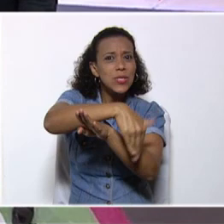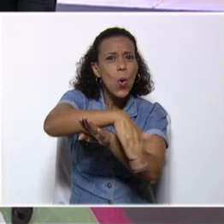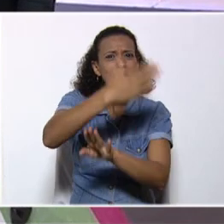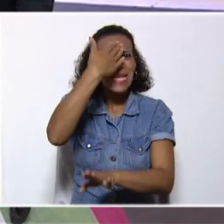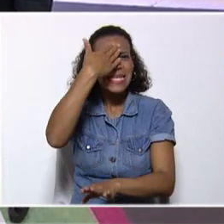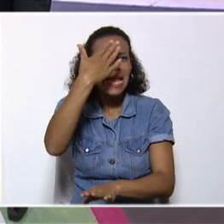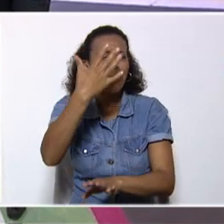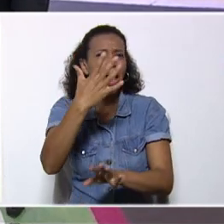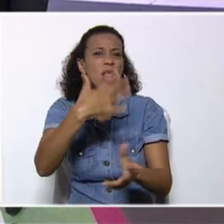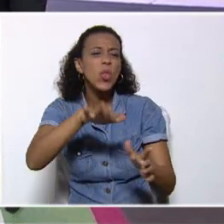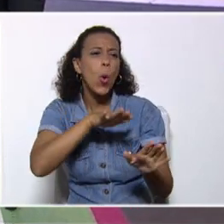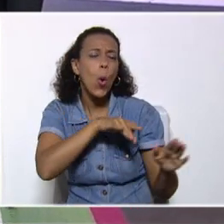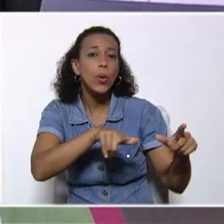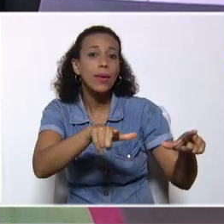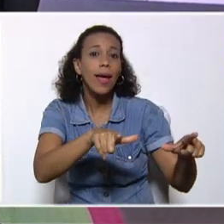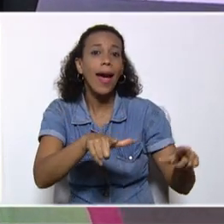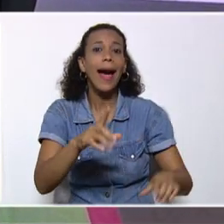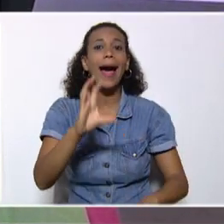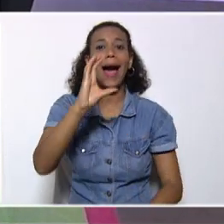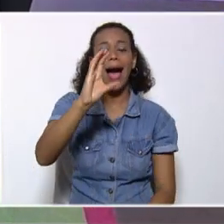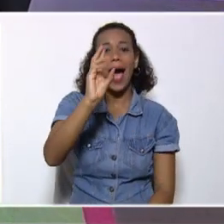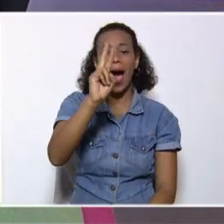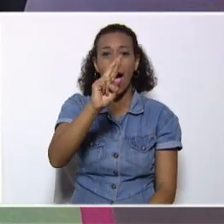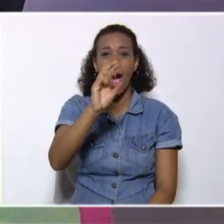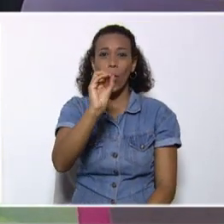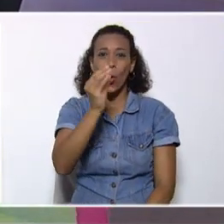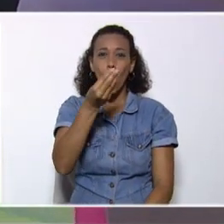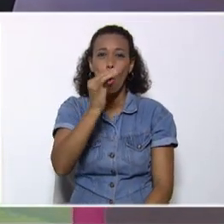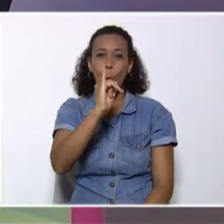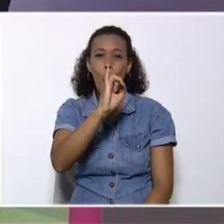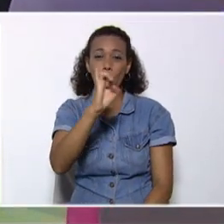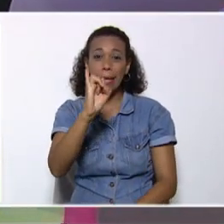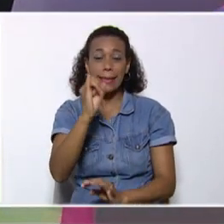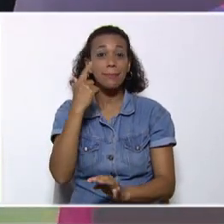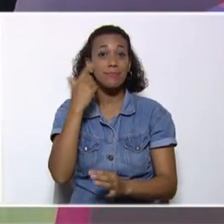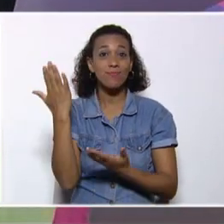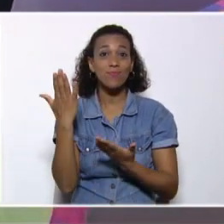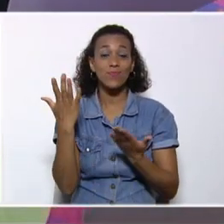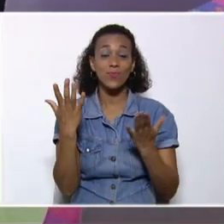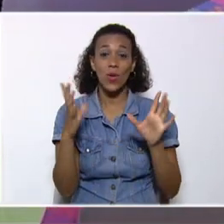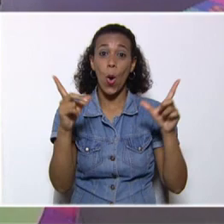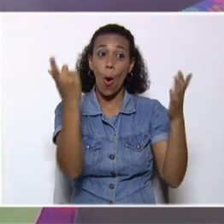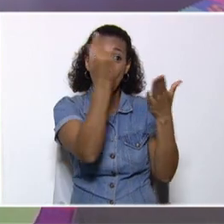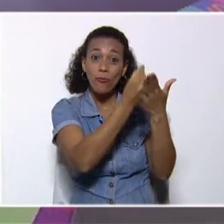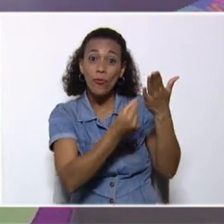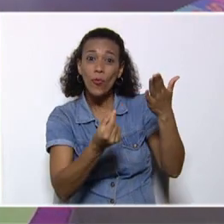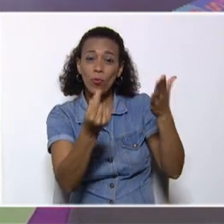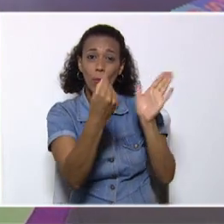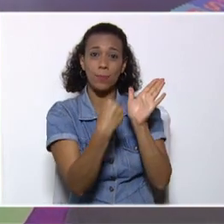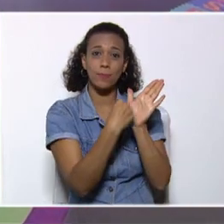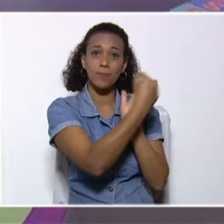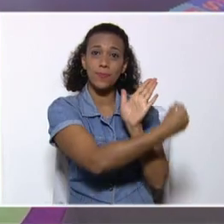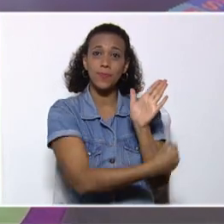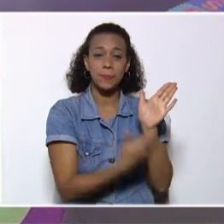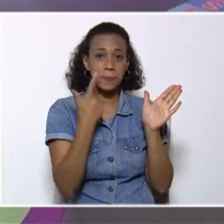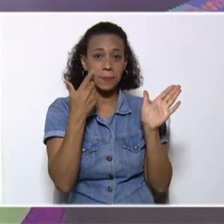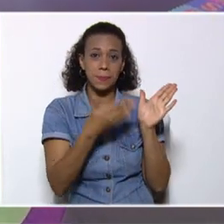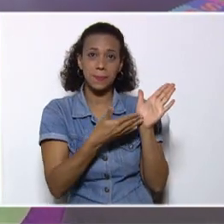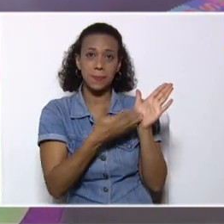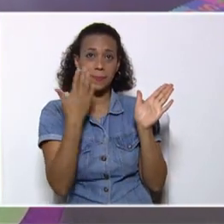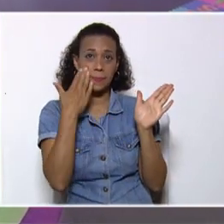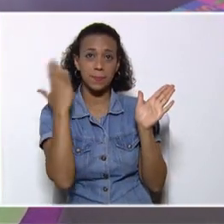o a los sitios donde queremos llegar es un croquis. Sí. El día de hoy acá trajimos uno. Fíjate,